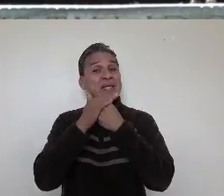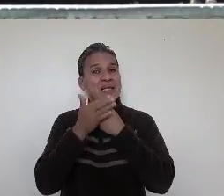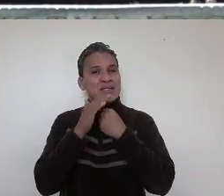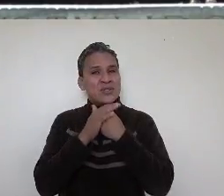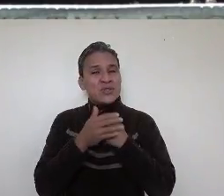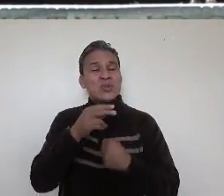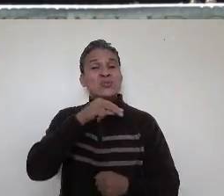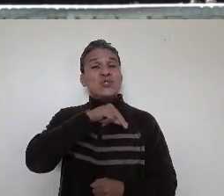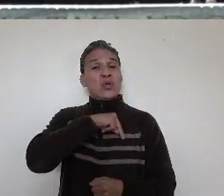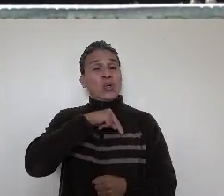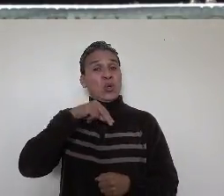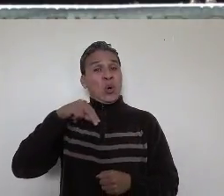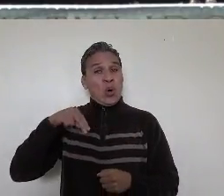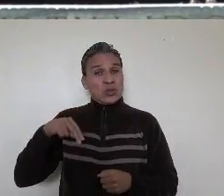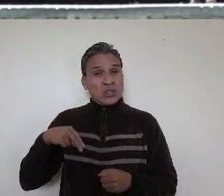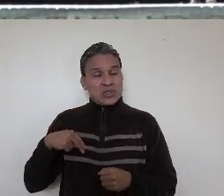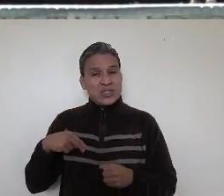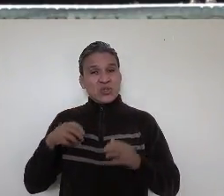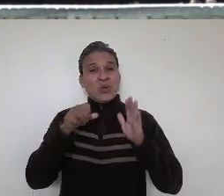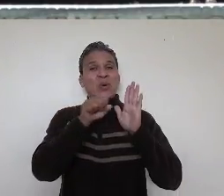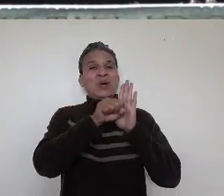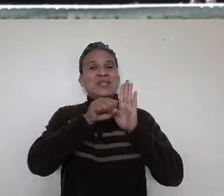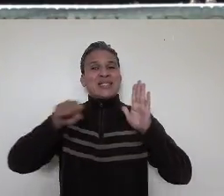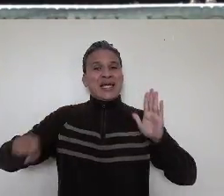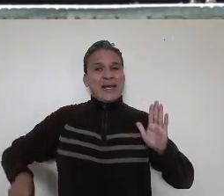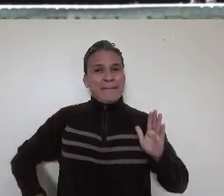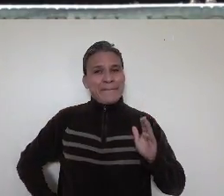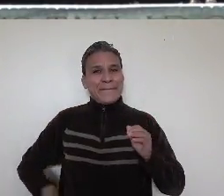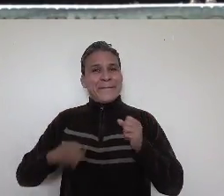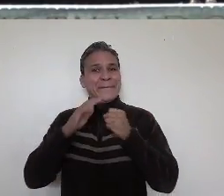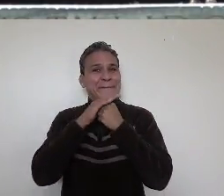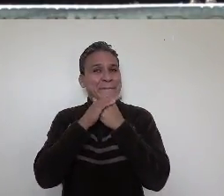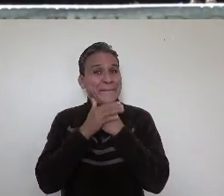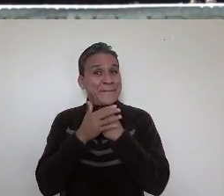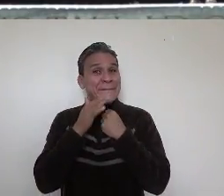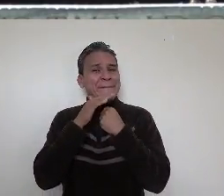De nosotros, Señor,